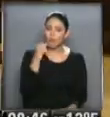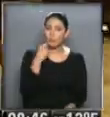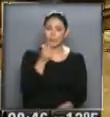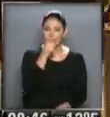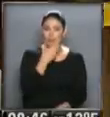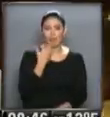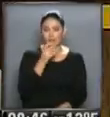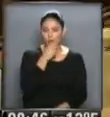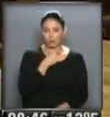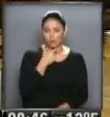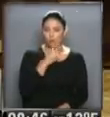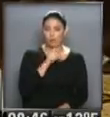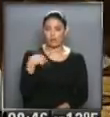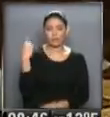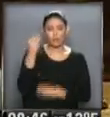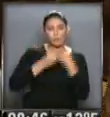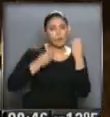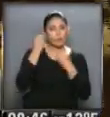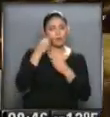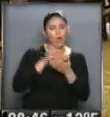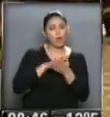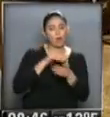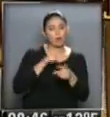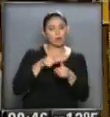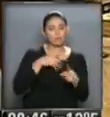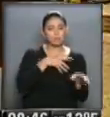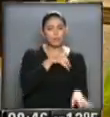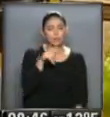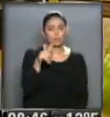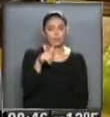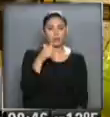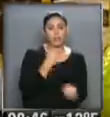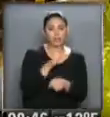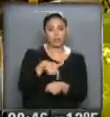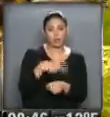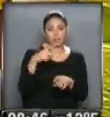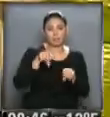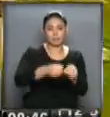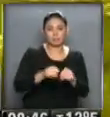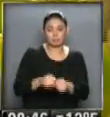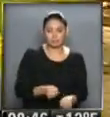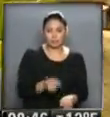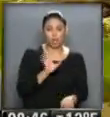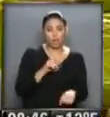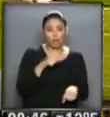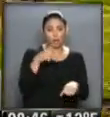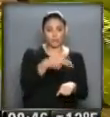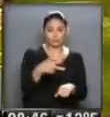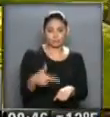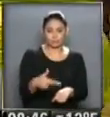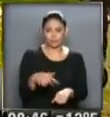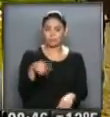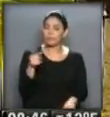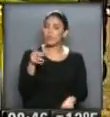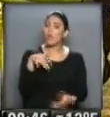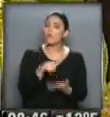hablar la gente, bueno, preocupada por los vuelos que están demorados o cancelados. ¿Está